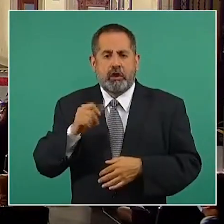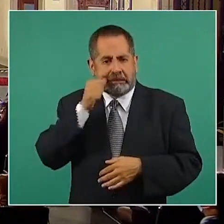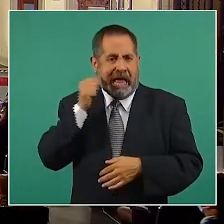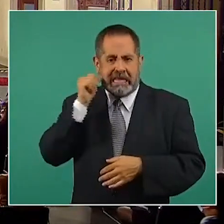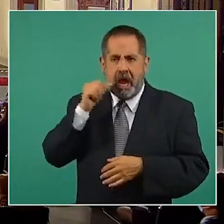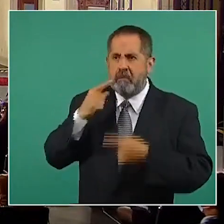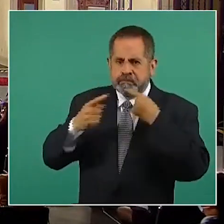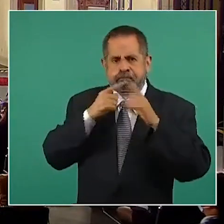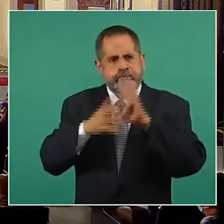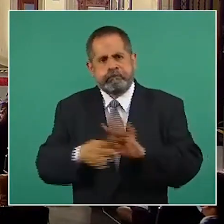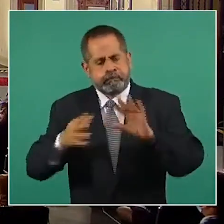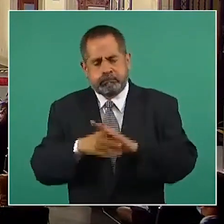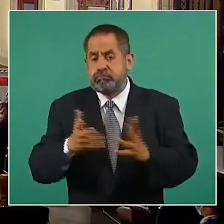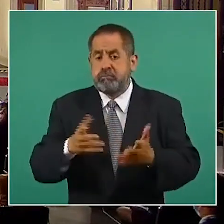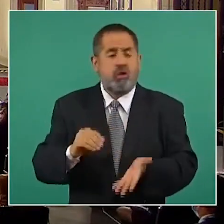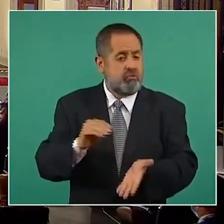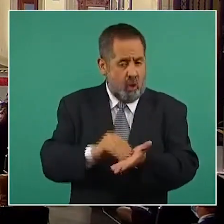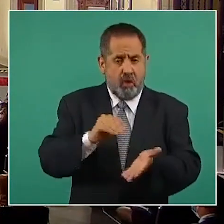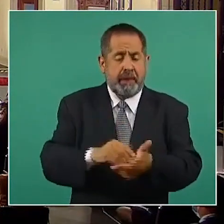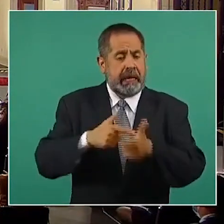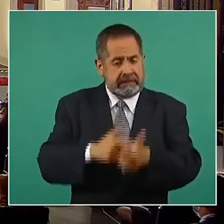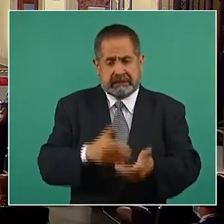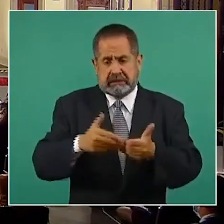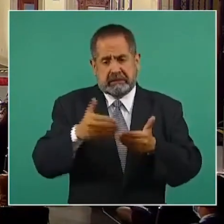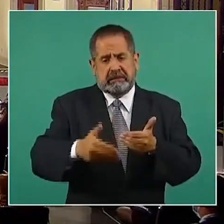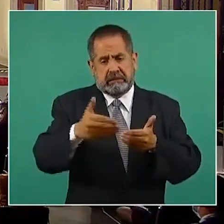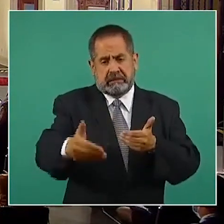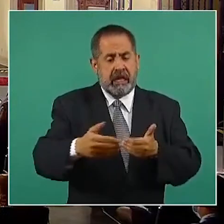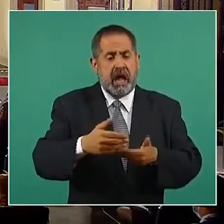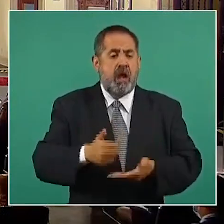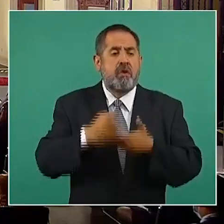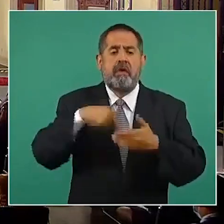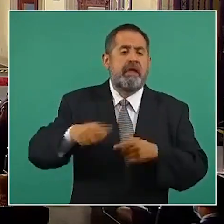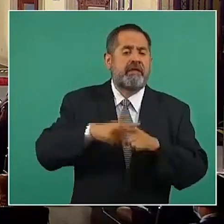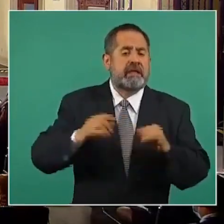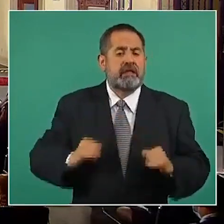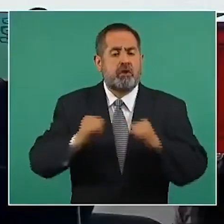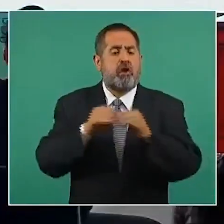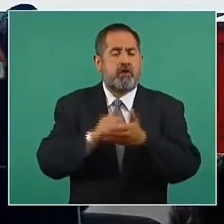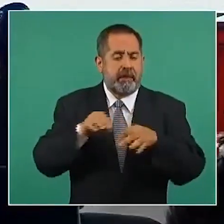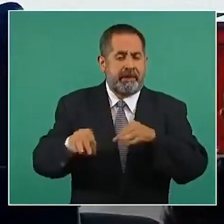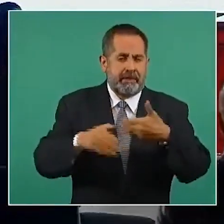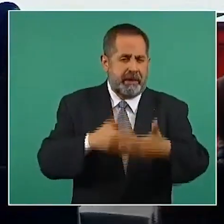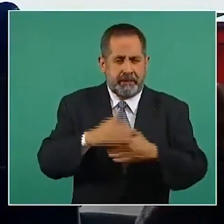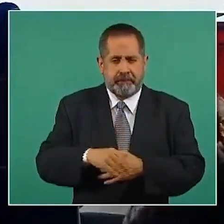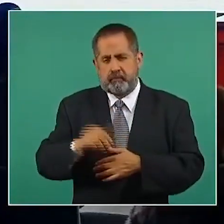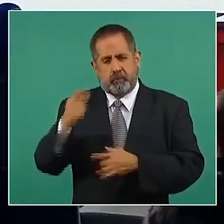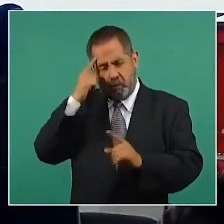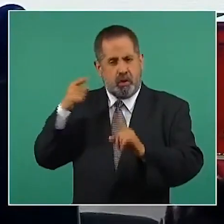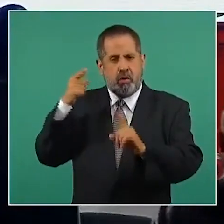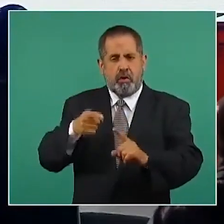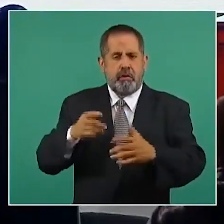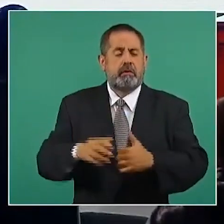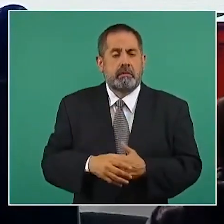ayer, sigue, continúa, y agradecemos a todos los equipos de todas las instituciones que siguen trabajando. Y creo que el otro punto que es muy